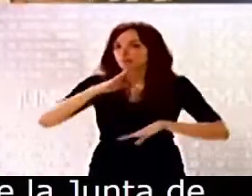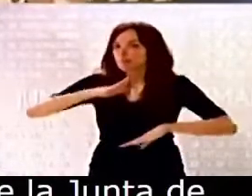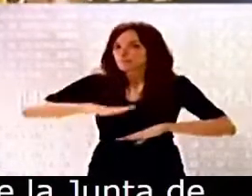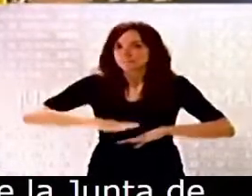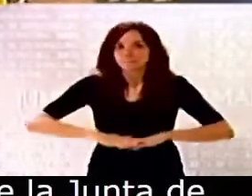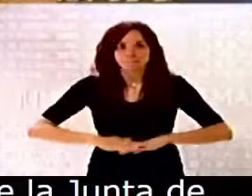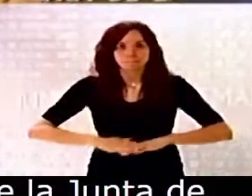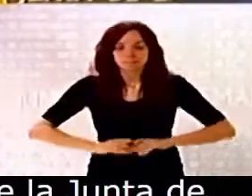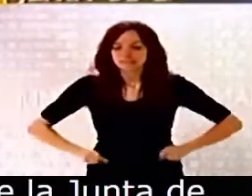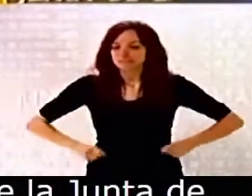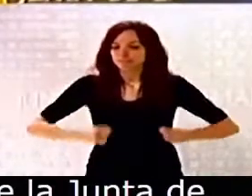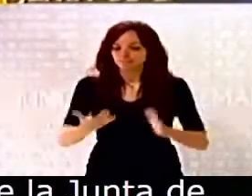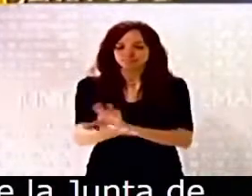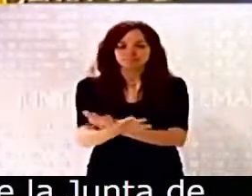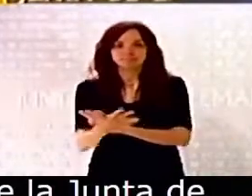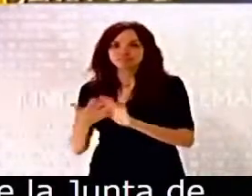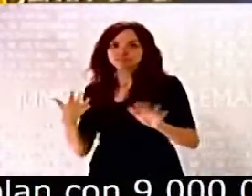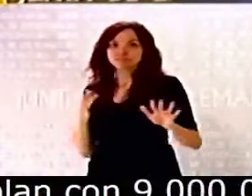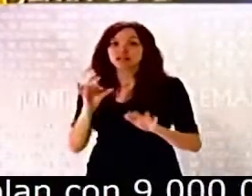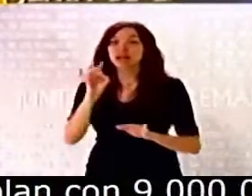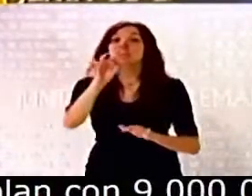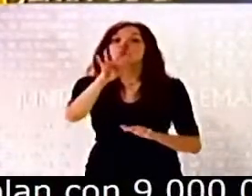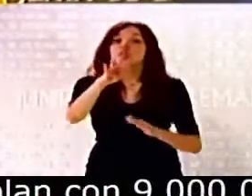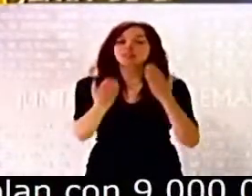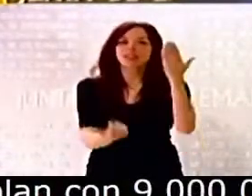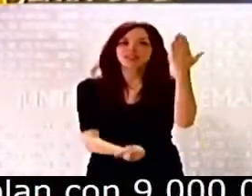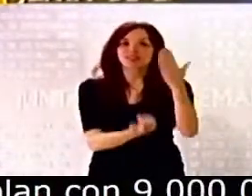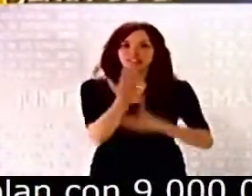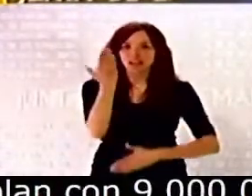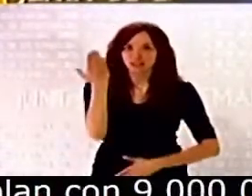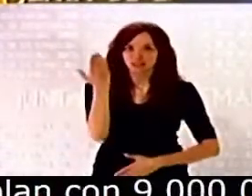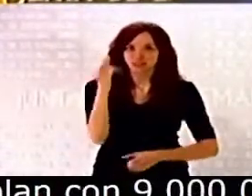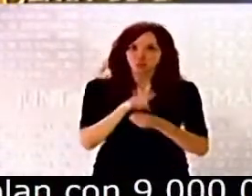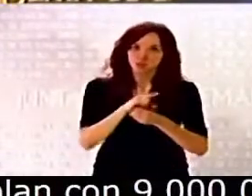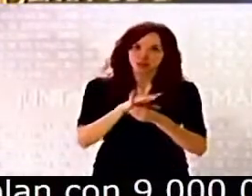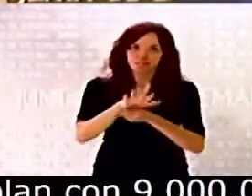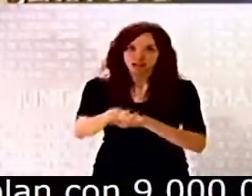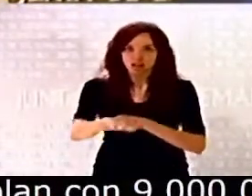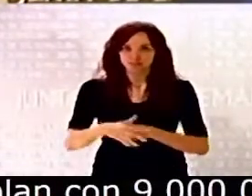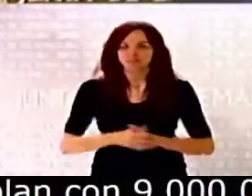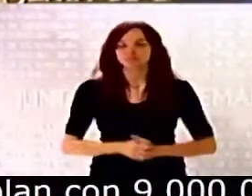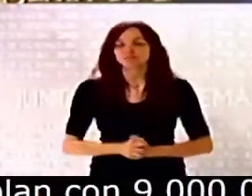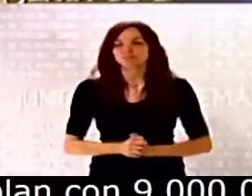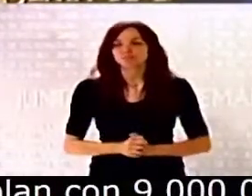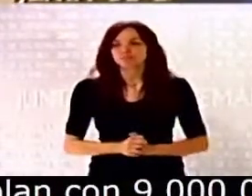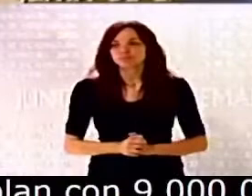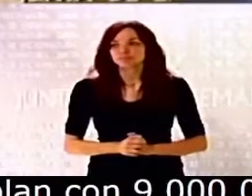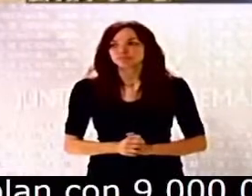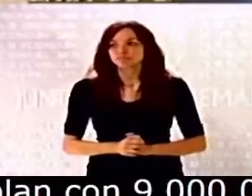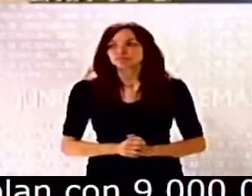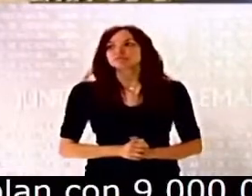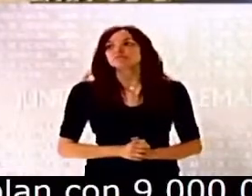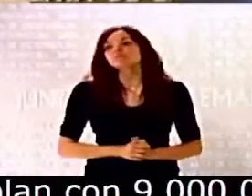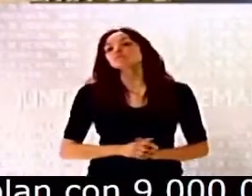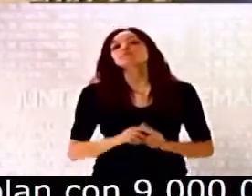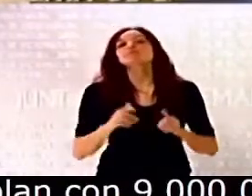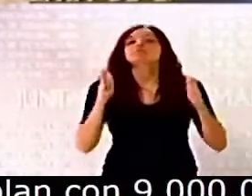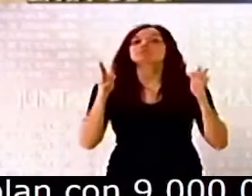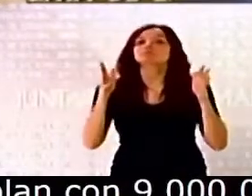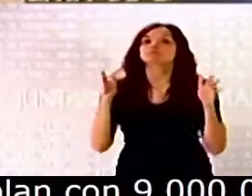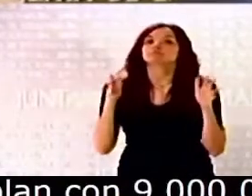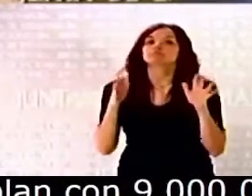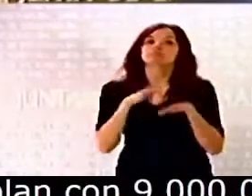euros. 14 días hábiles. Y de esos 14 días hábiles, en los que se aprueba en el Consejo de Gobierno el